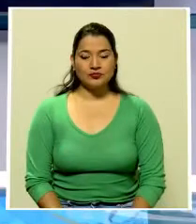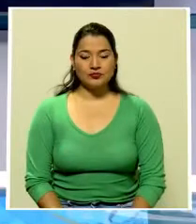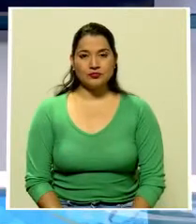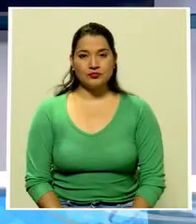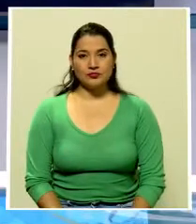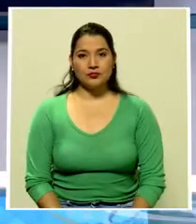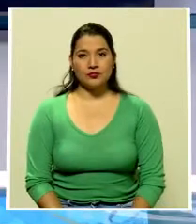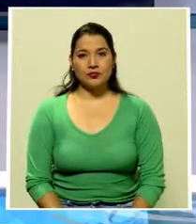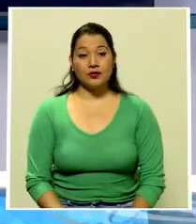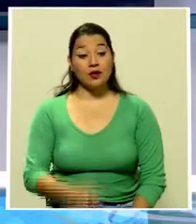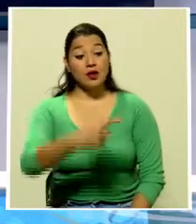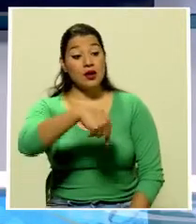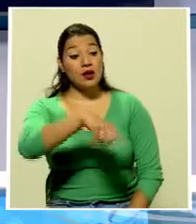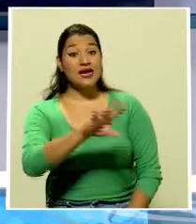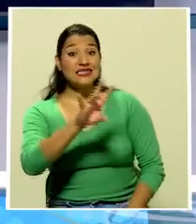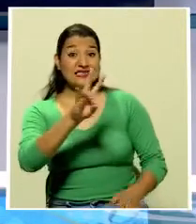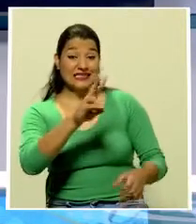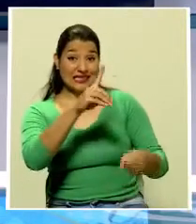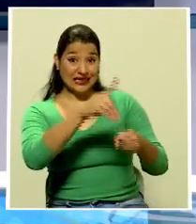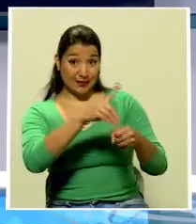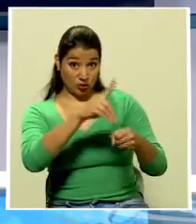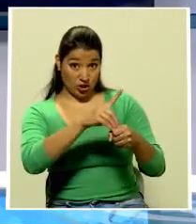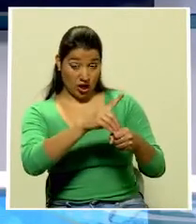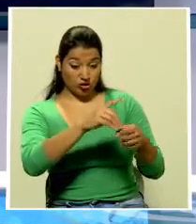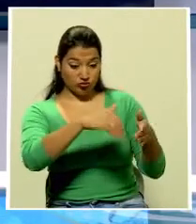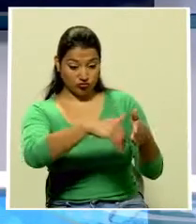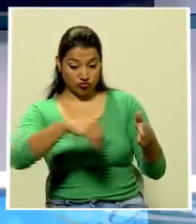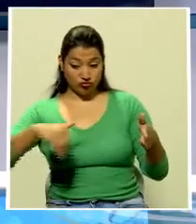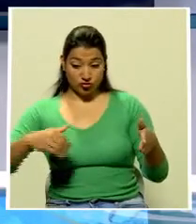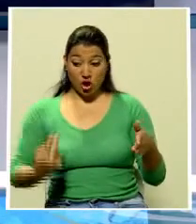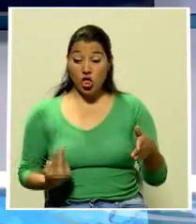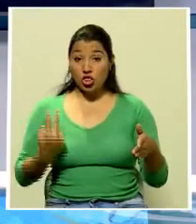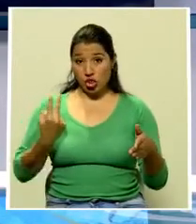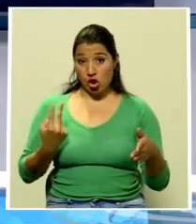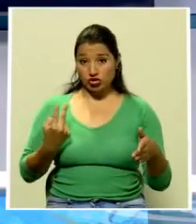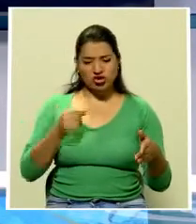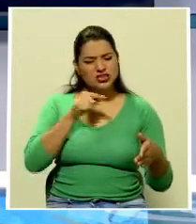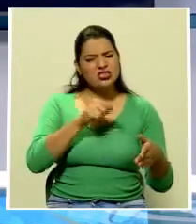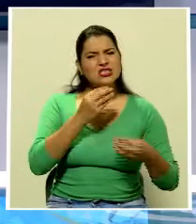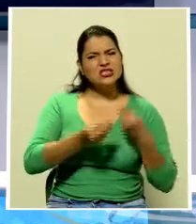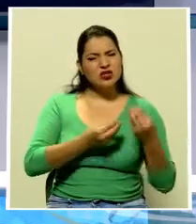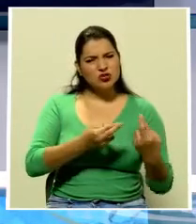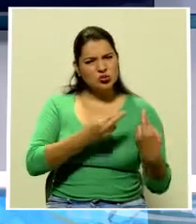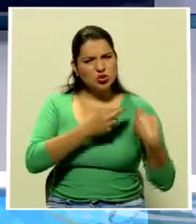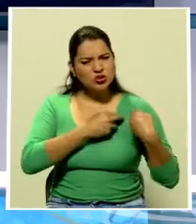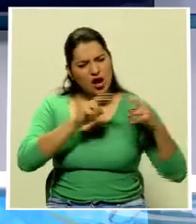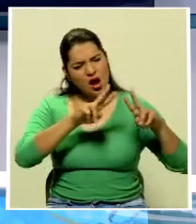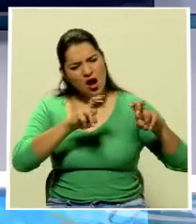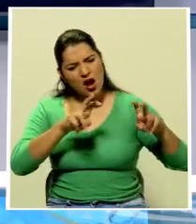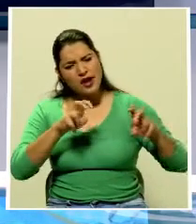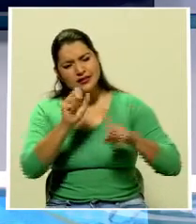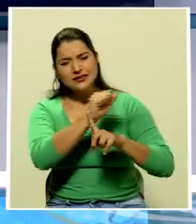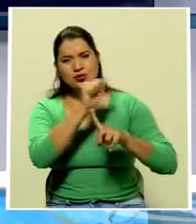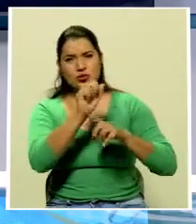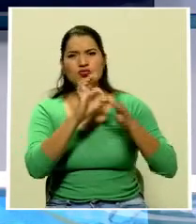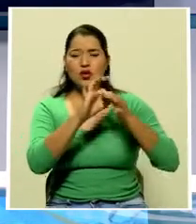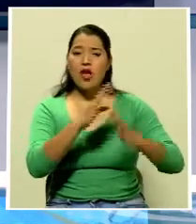2 de los 7 diputados que analizaron el caso de la defensora de los habitantes en una comisión